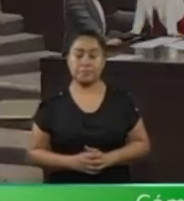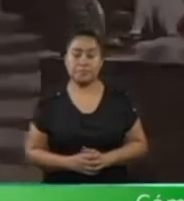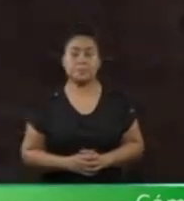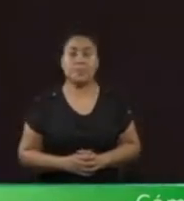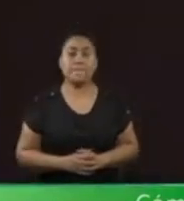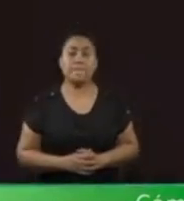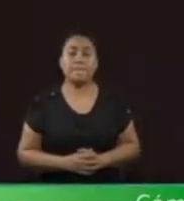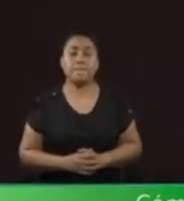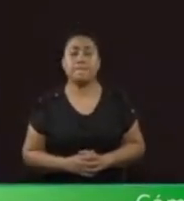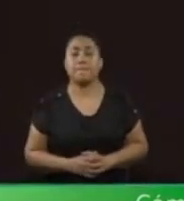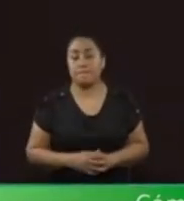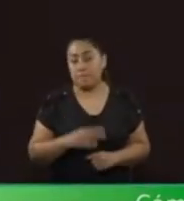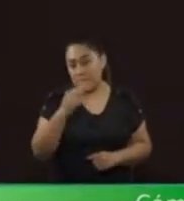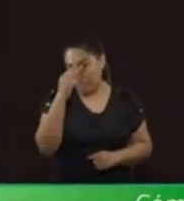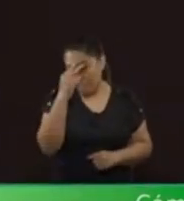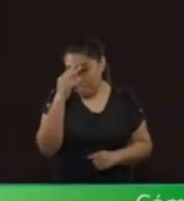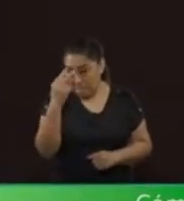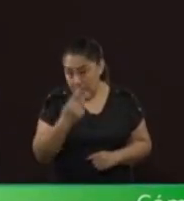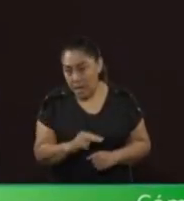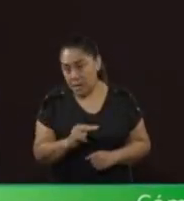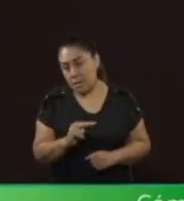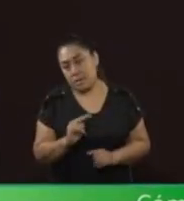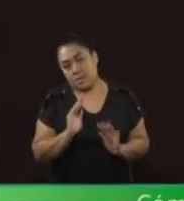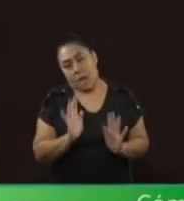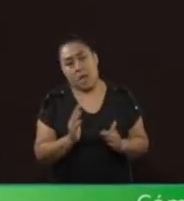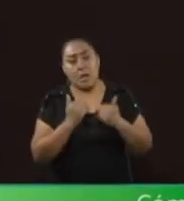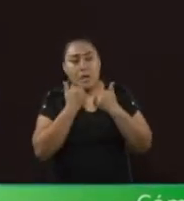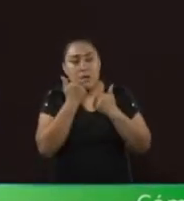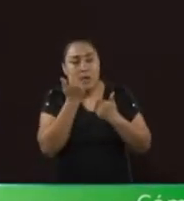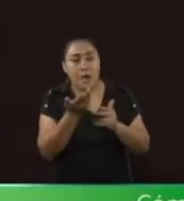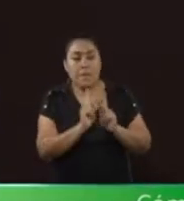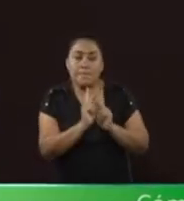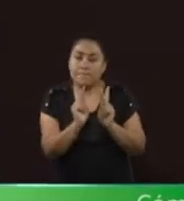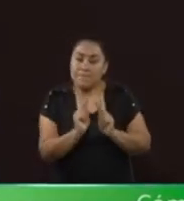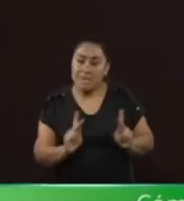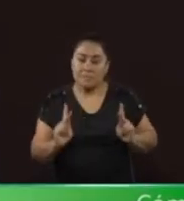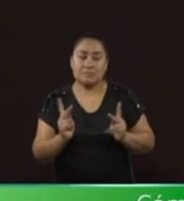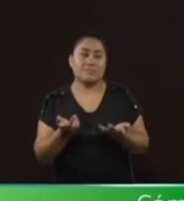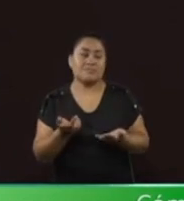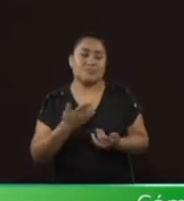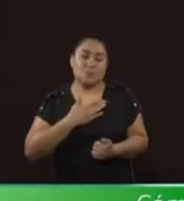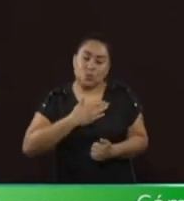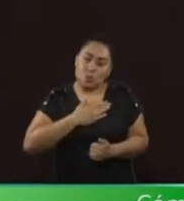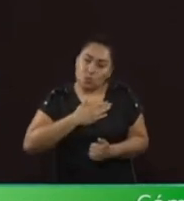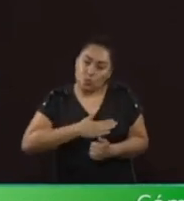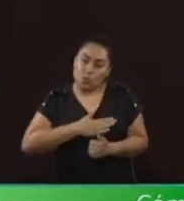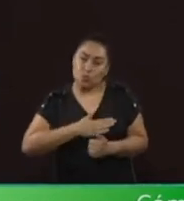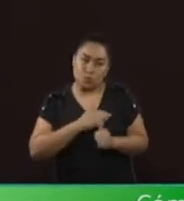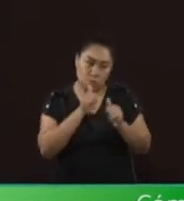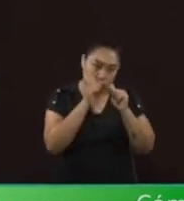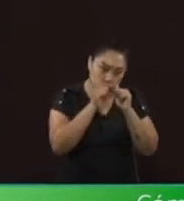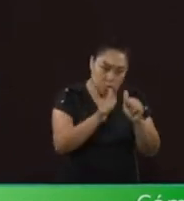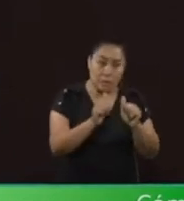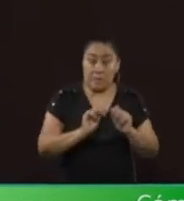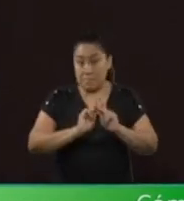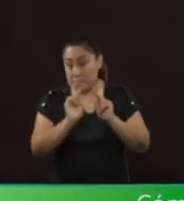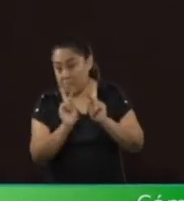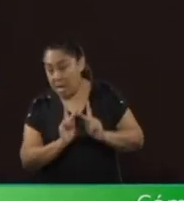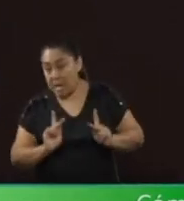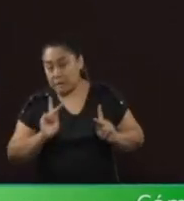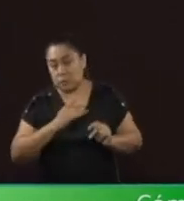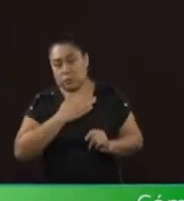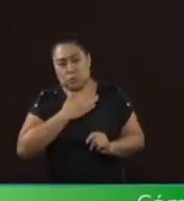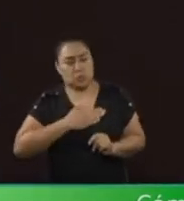México quiere paz. México quiere justicia. México quiere paz y justicia y no